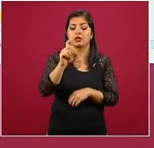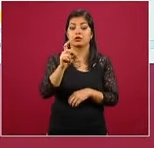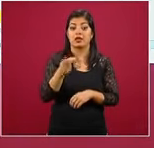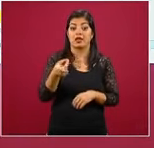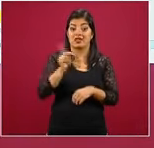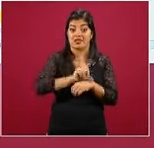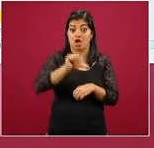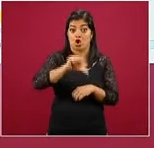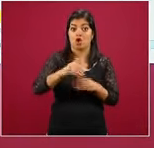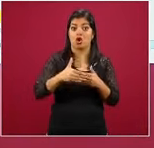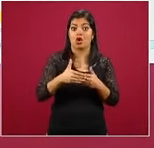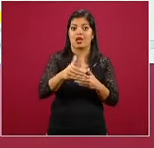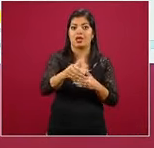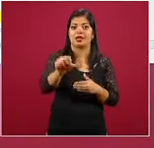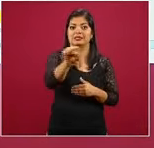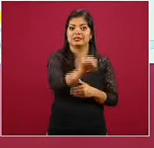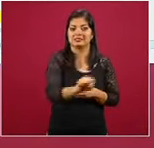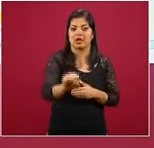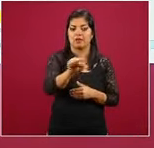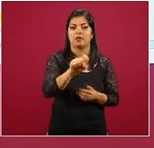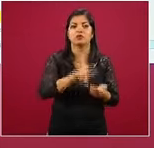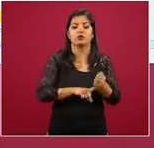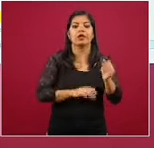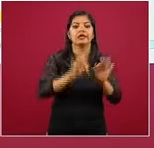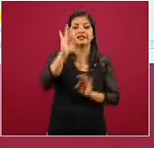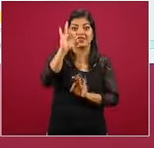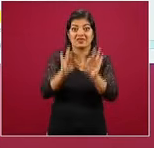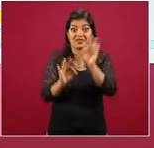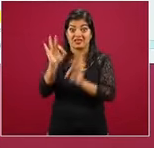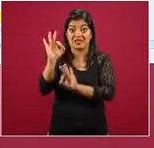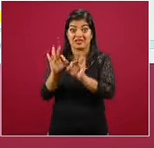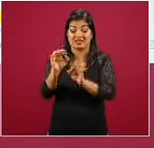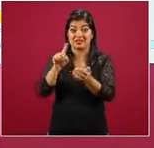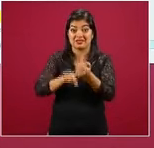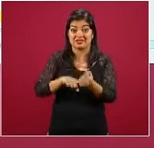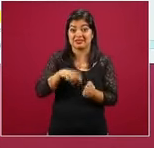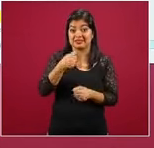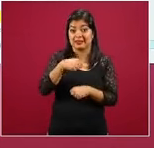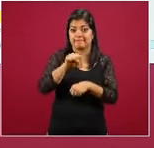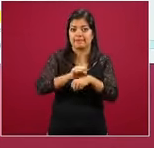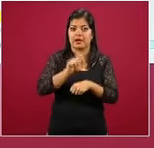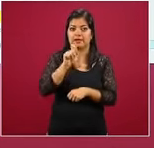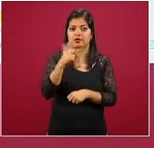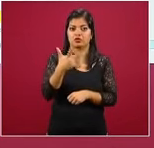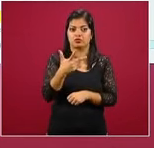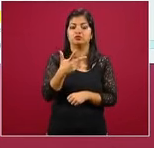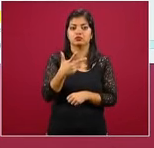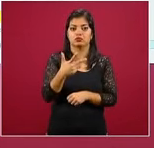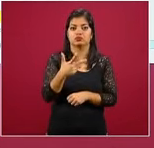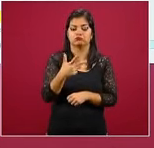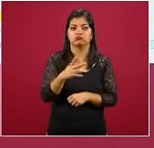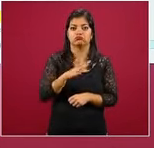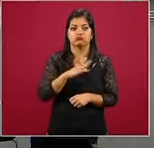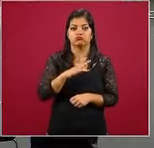hoy hasta el día sábado. Por lo tanto, ya las estadísticas que aparecen de la semana 28 son estadísticas bastante ya